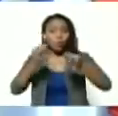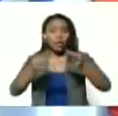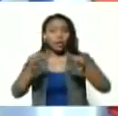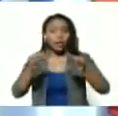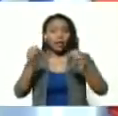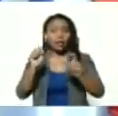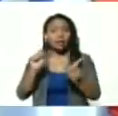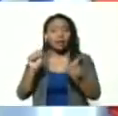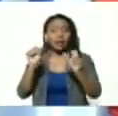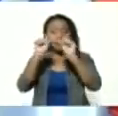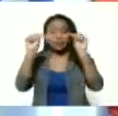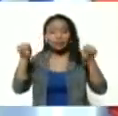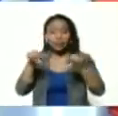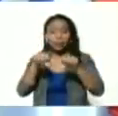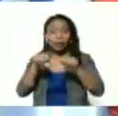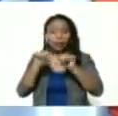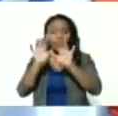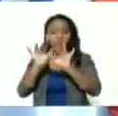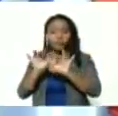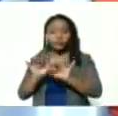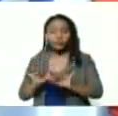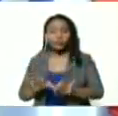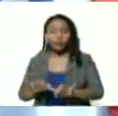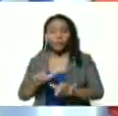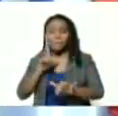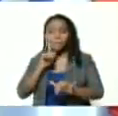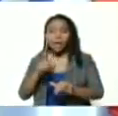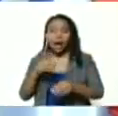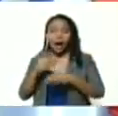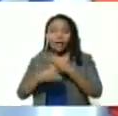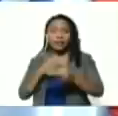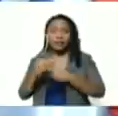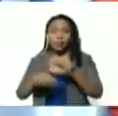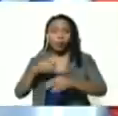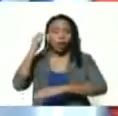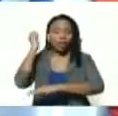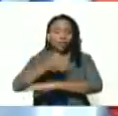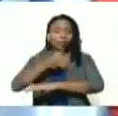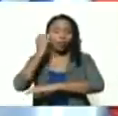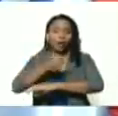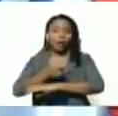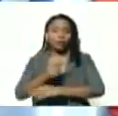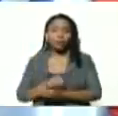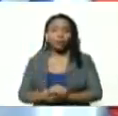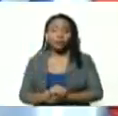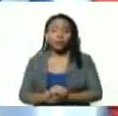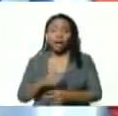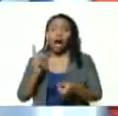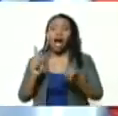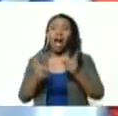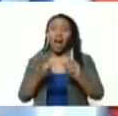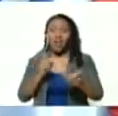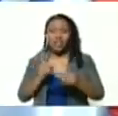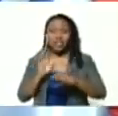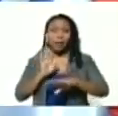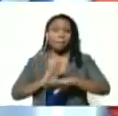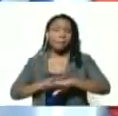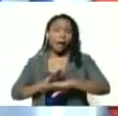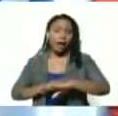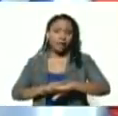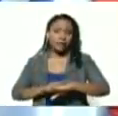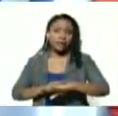desestimación de delito o una revisión de medida mal decretada por el tribunal. Muchas veces ocurre también